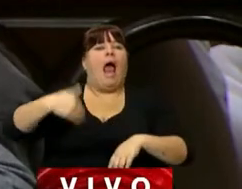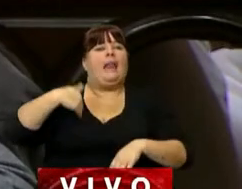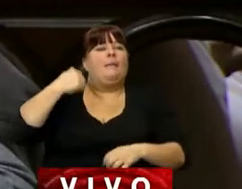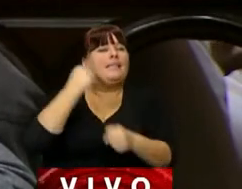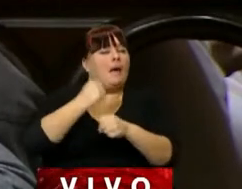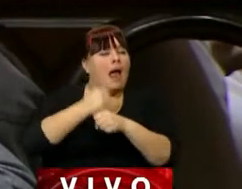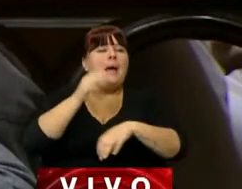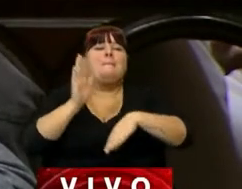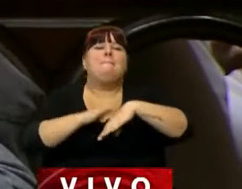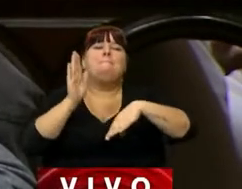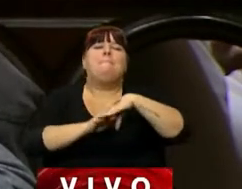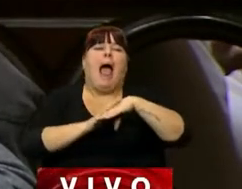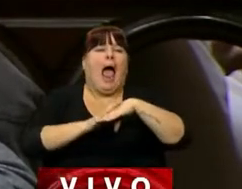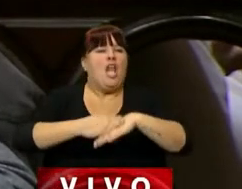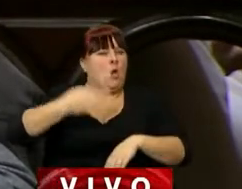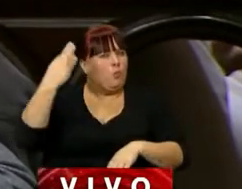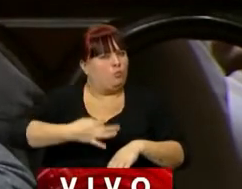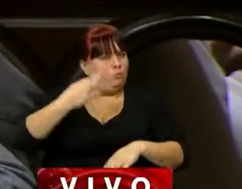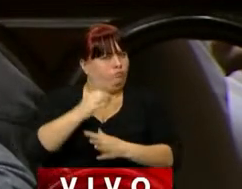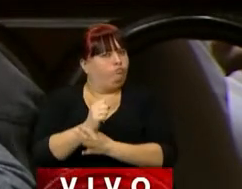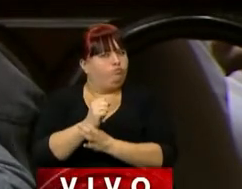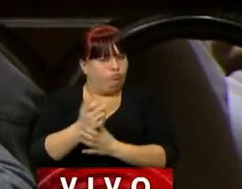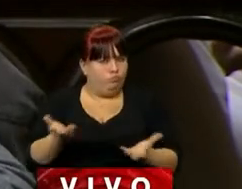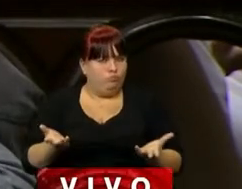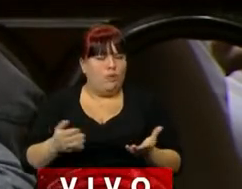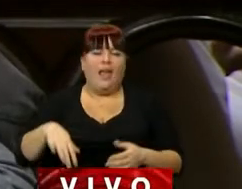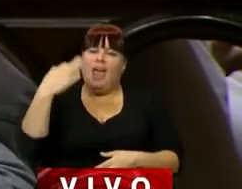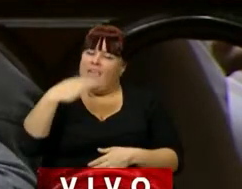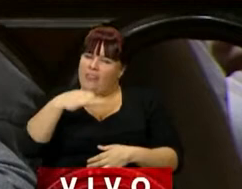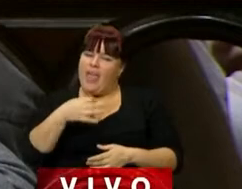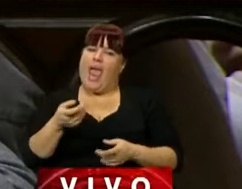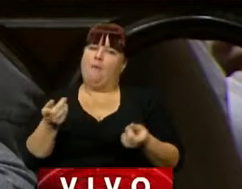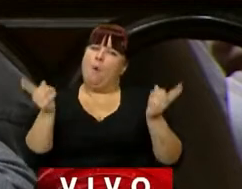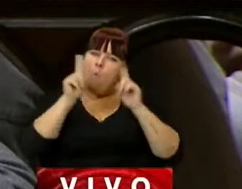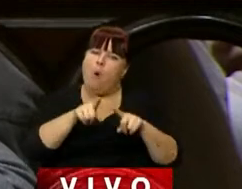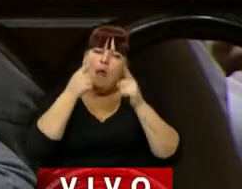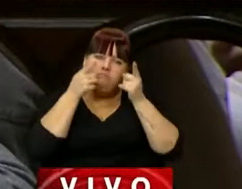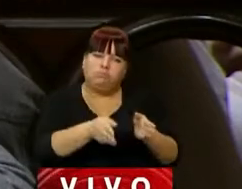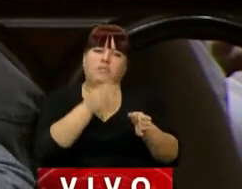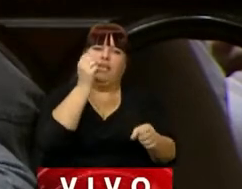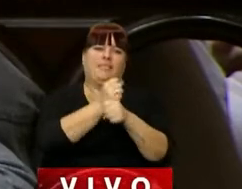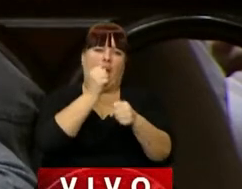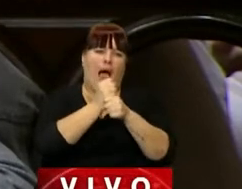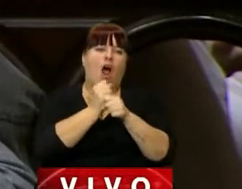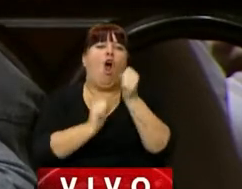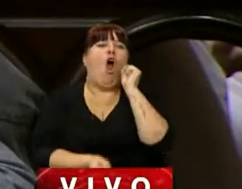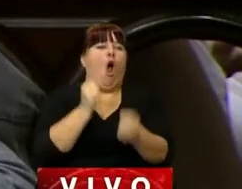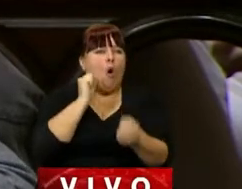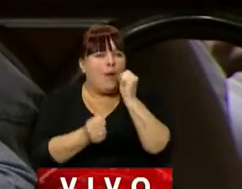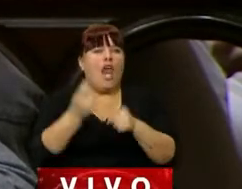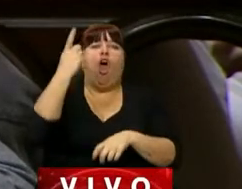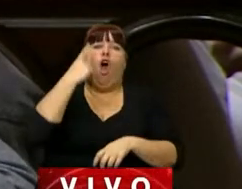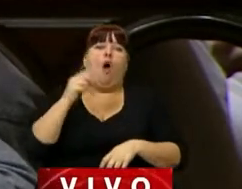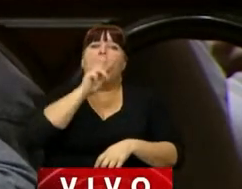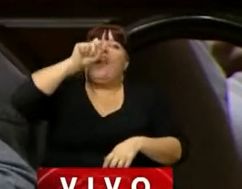argentina es una mano de obra de excelencia. Hay que reivindicar el trabajo de los obreros y de